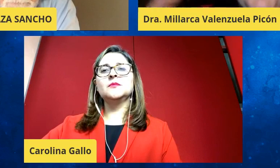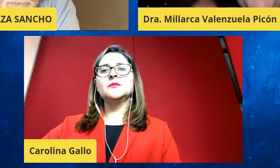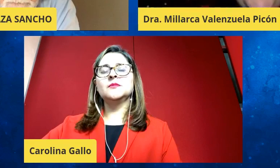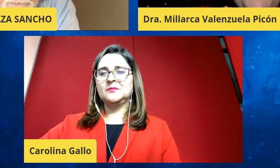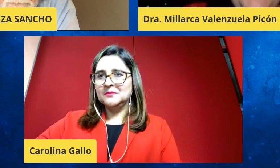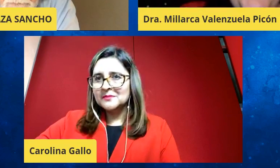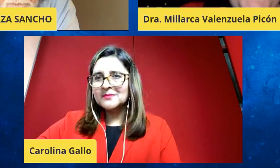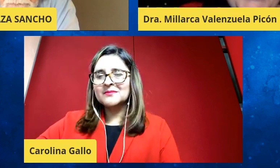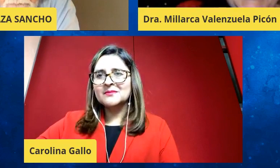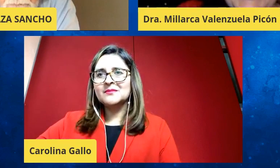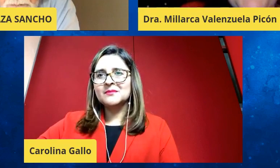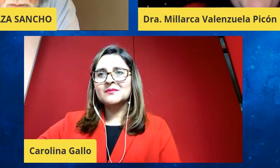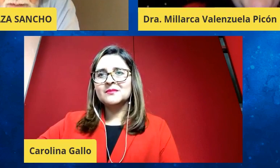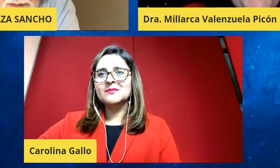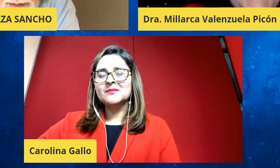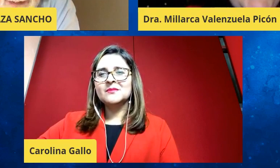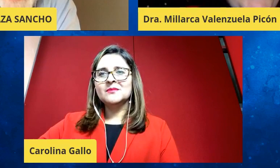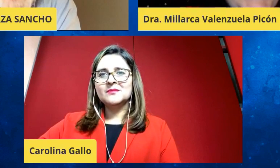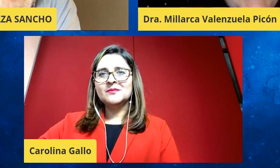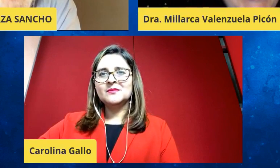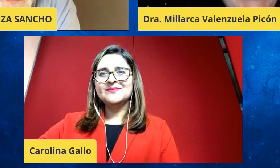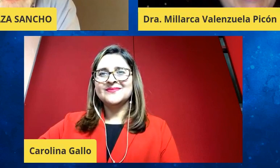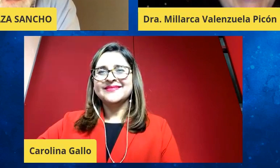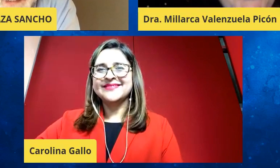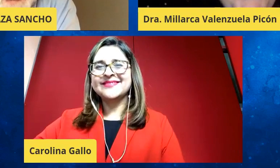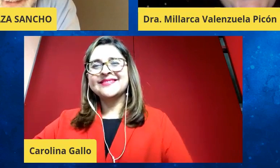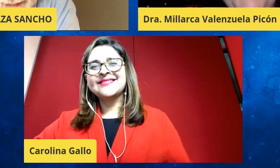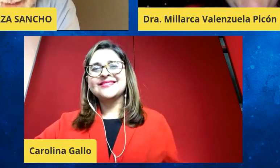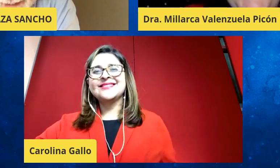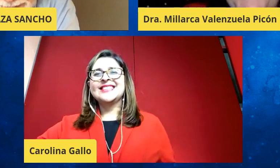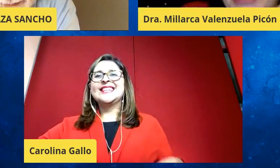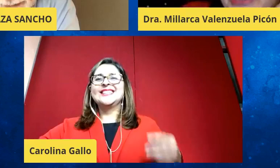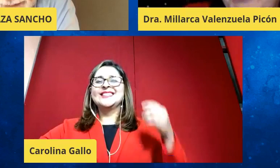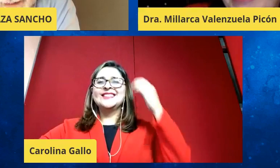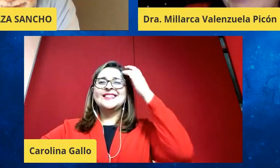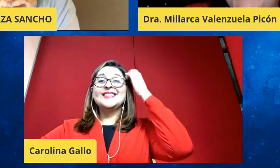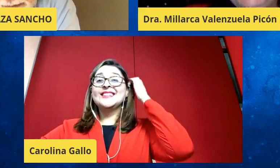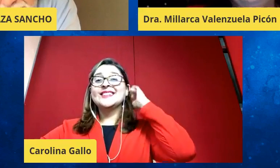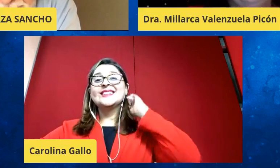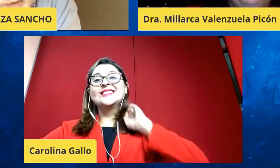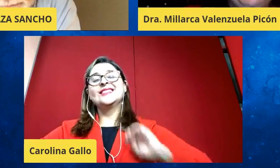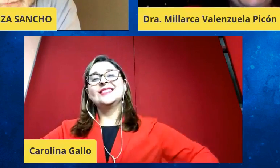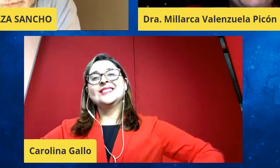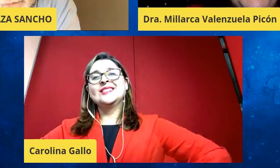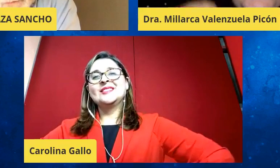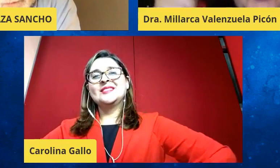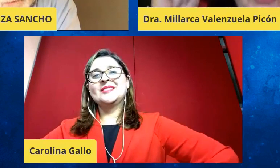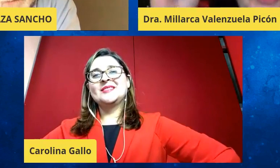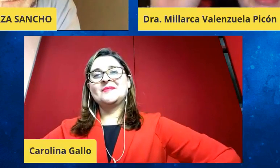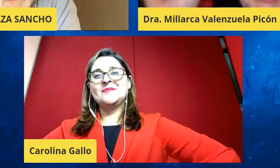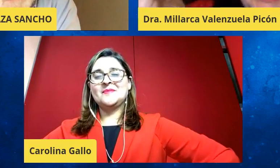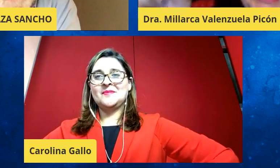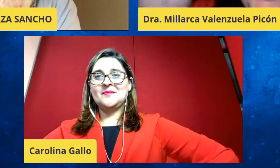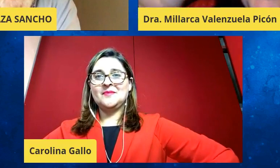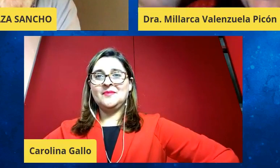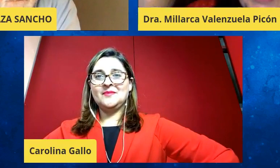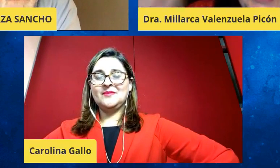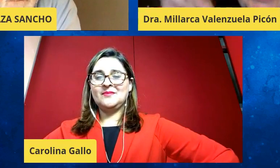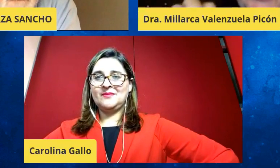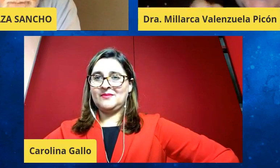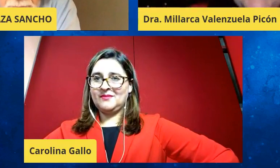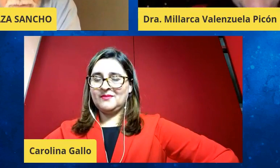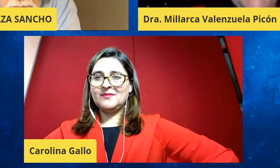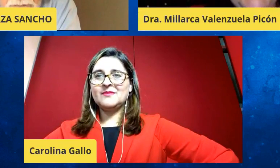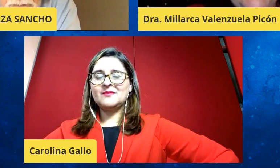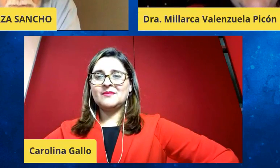materiales, no es luz, en este caso ustedes no pueden ir al observatorio a tomar esos datos, nosotros no podemos ir a terreno a sacar